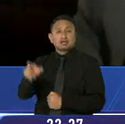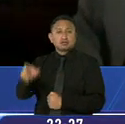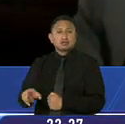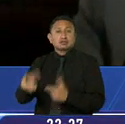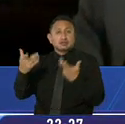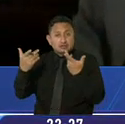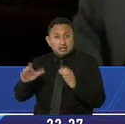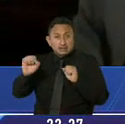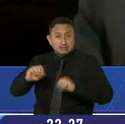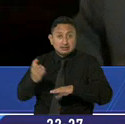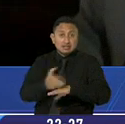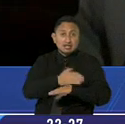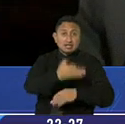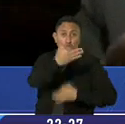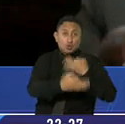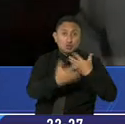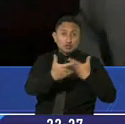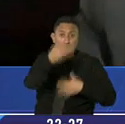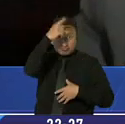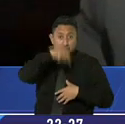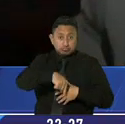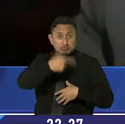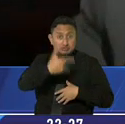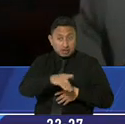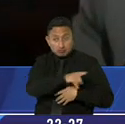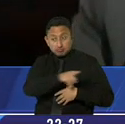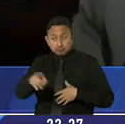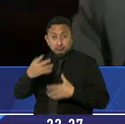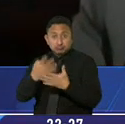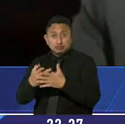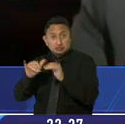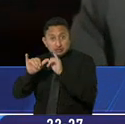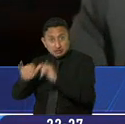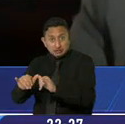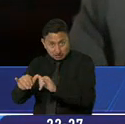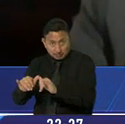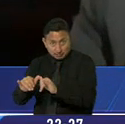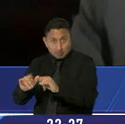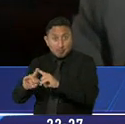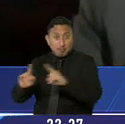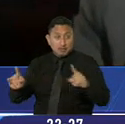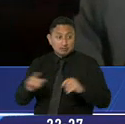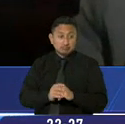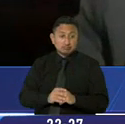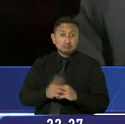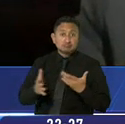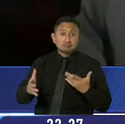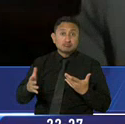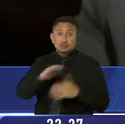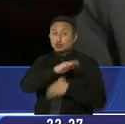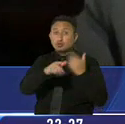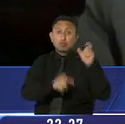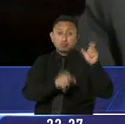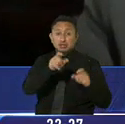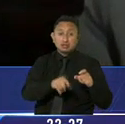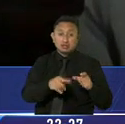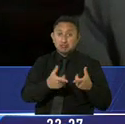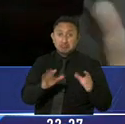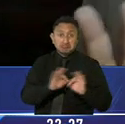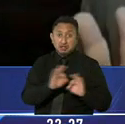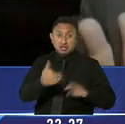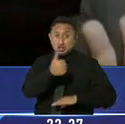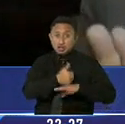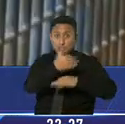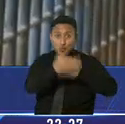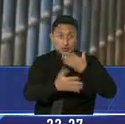sentencia en firme, o sea, sentencia ejecutoriada, y no pueden estar en prisión personas que no estén todavía sentenciadas.